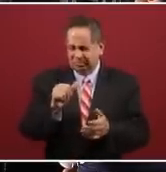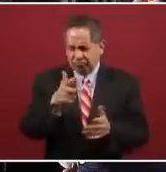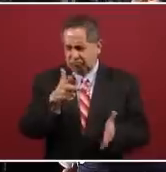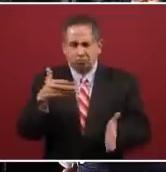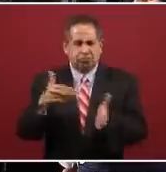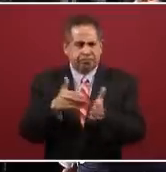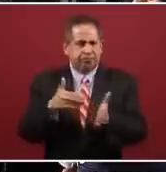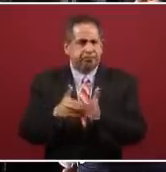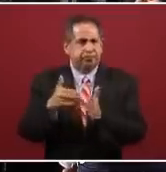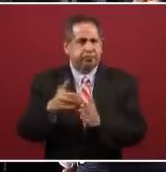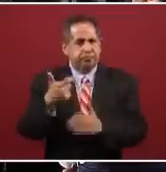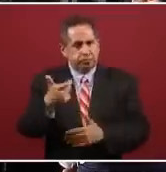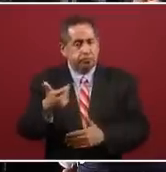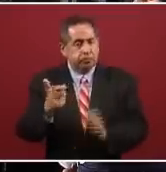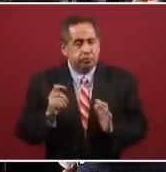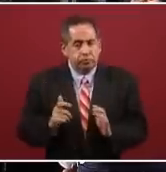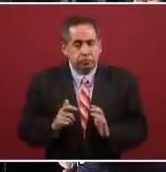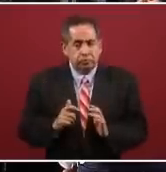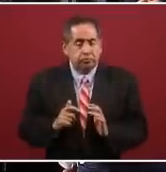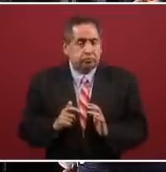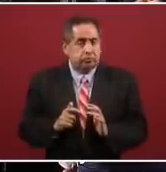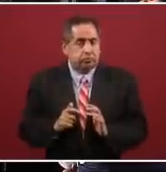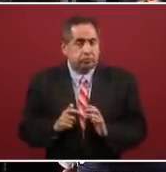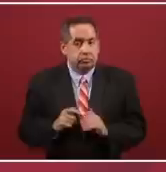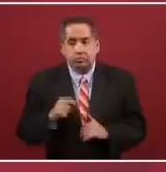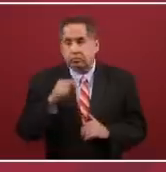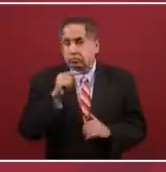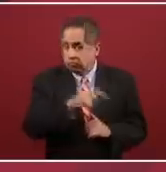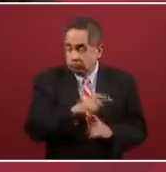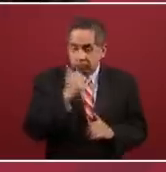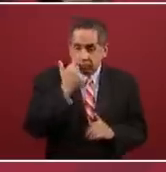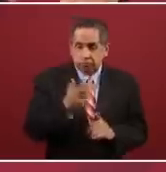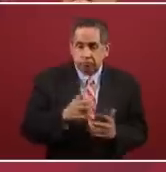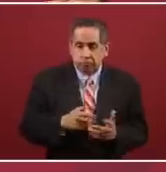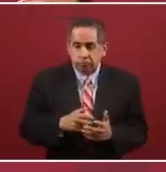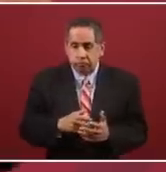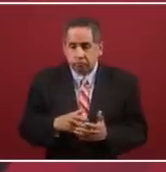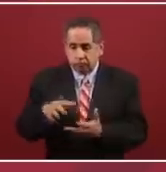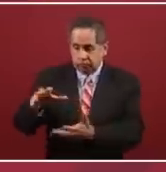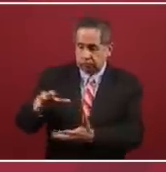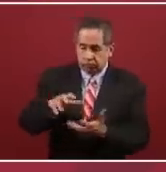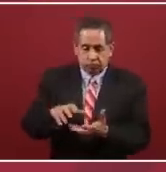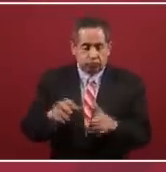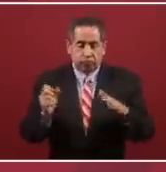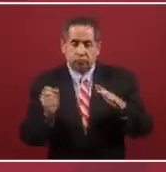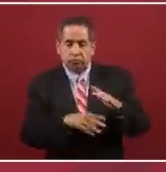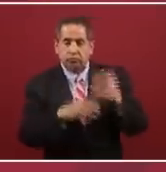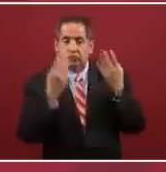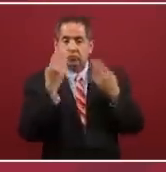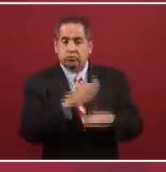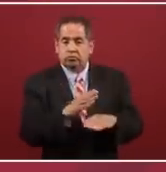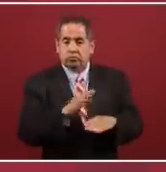6,8 mil millones de pesos. Y lo manejaba un fideicomiso.